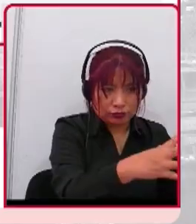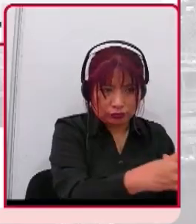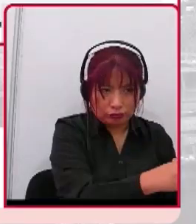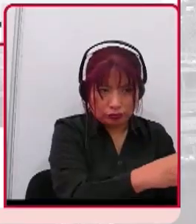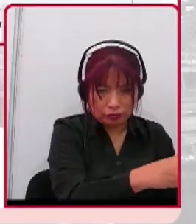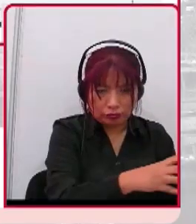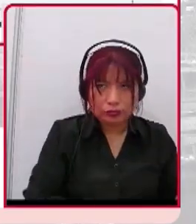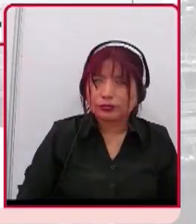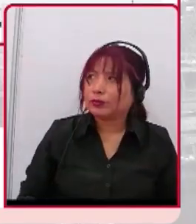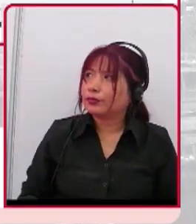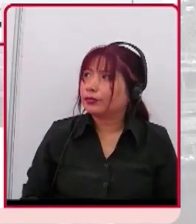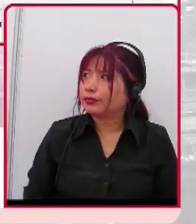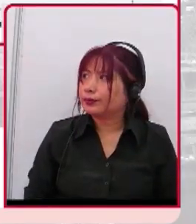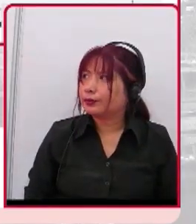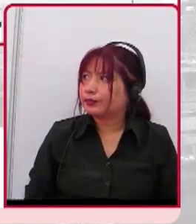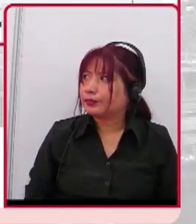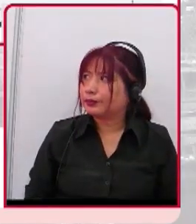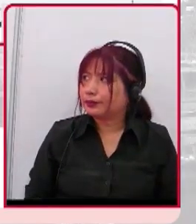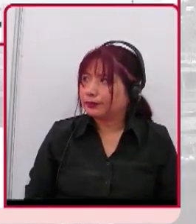pulpa.